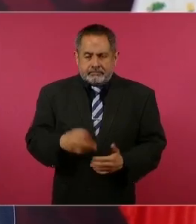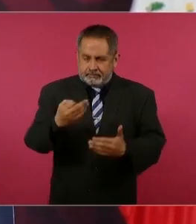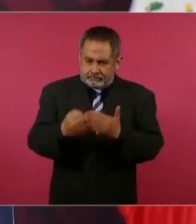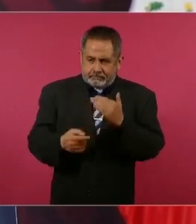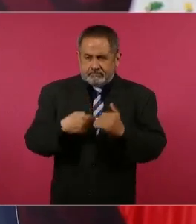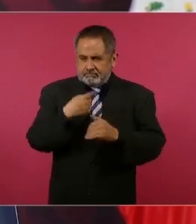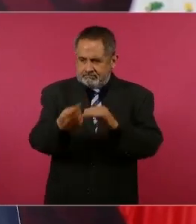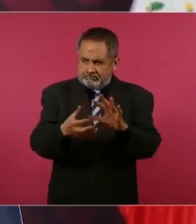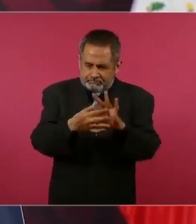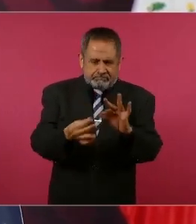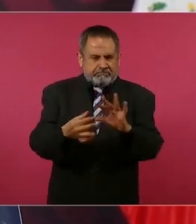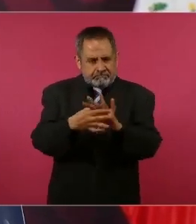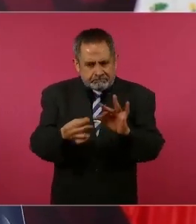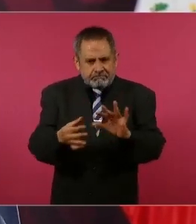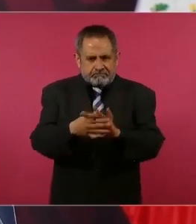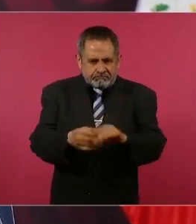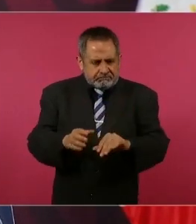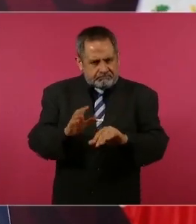explicarlo de manera